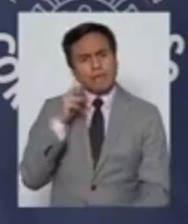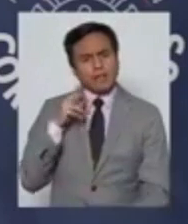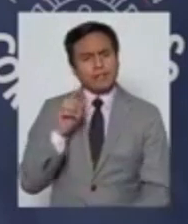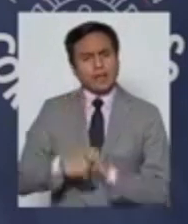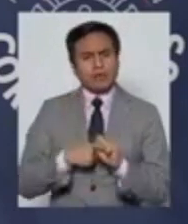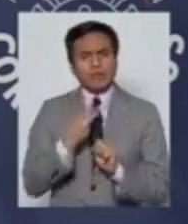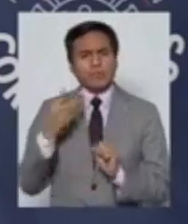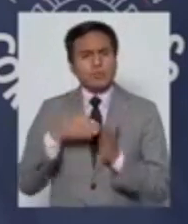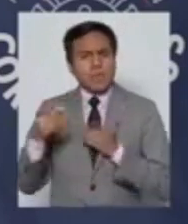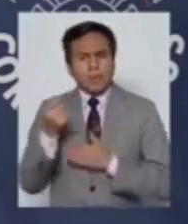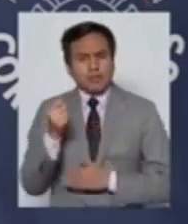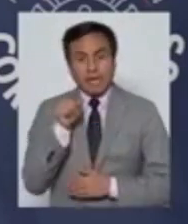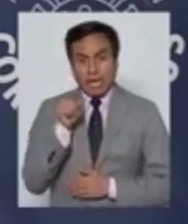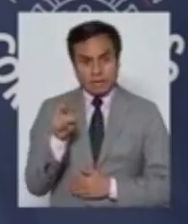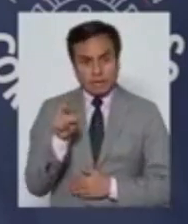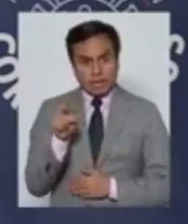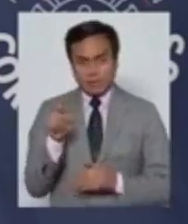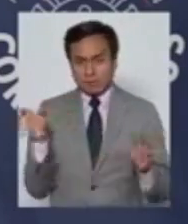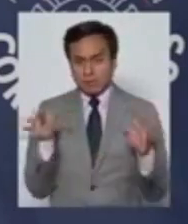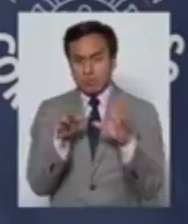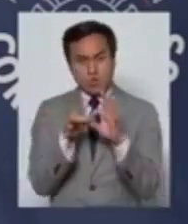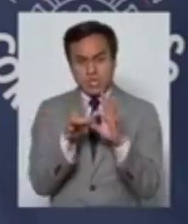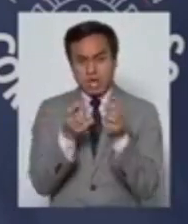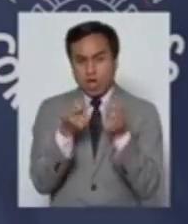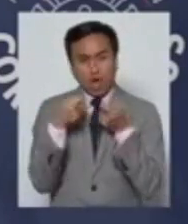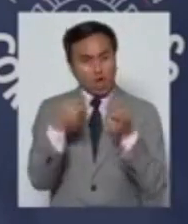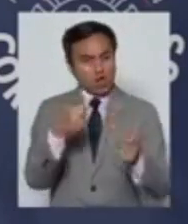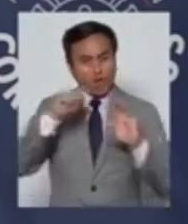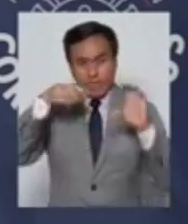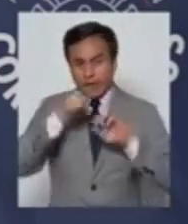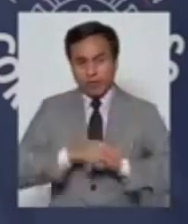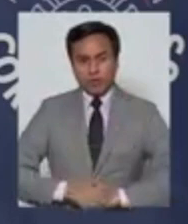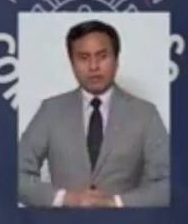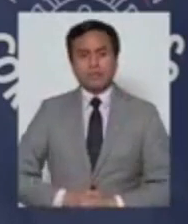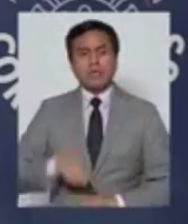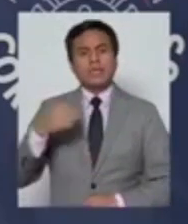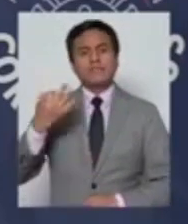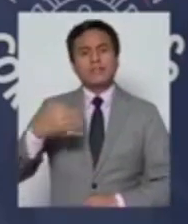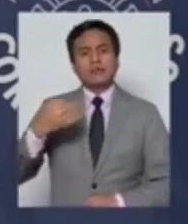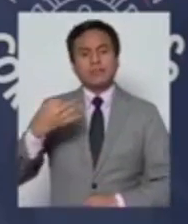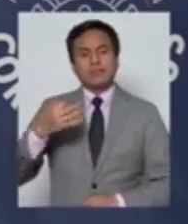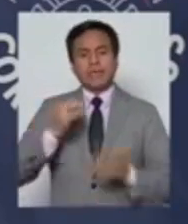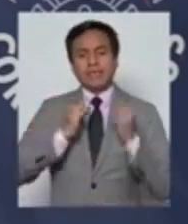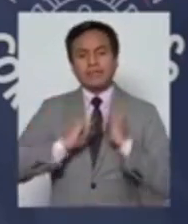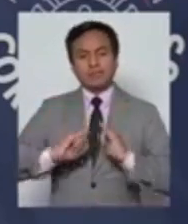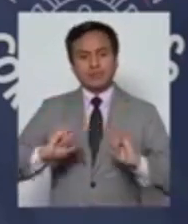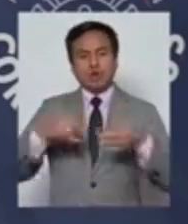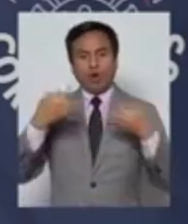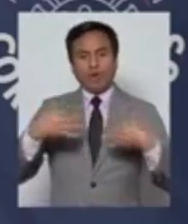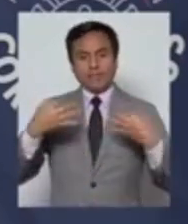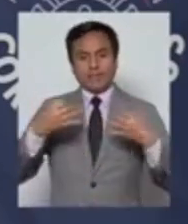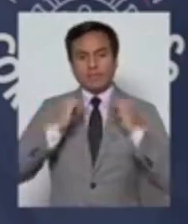de pesos. ¿Esa usted descarta entonces que ese sea el costo del video? Efectivamente, la información